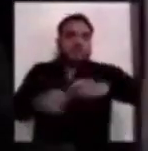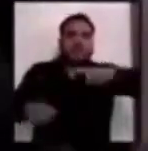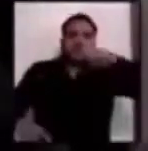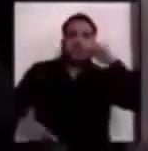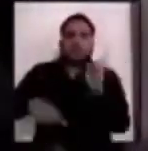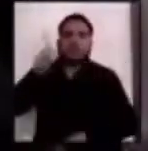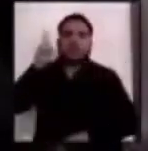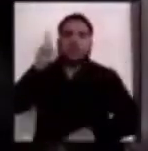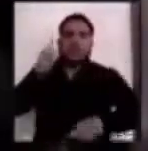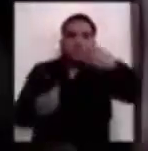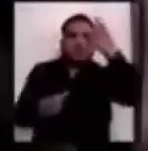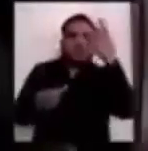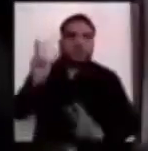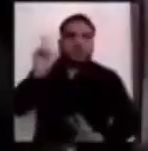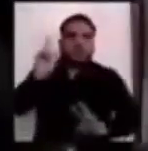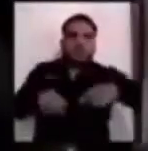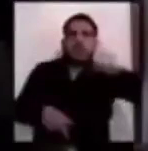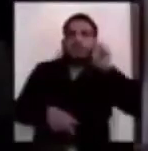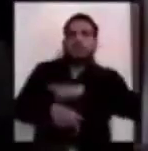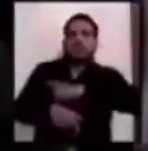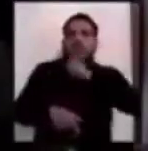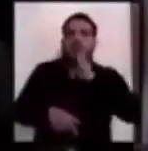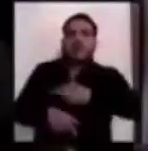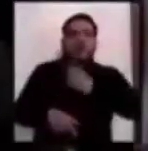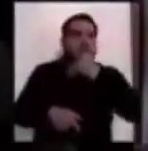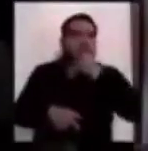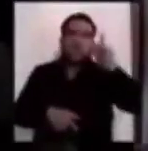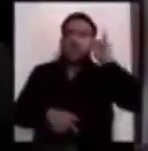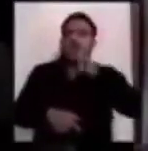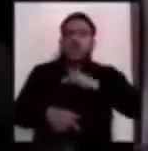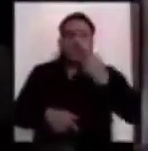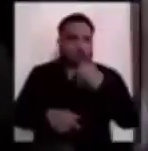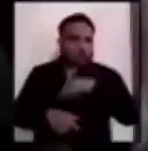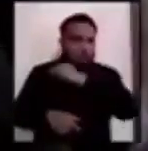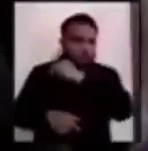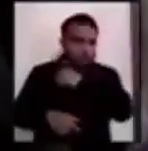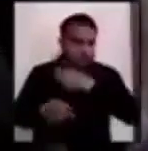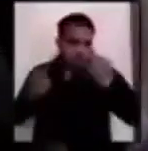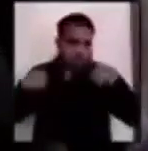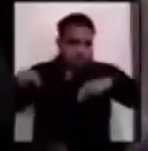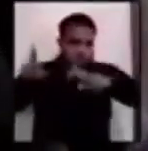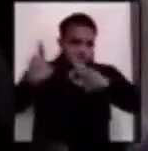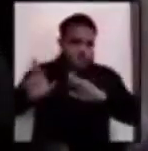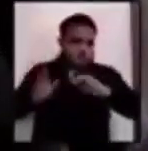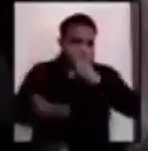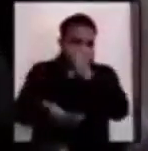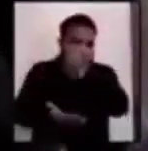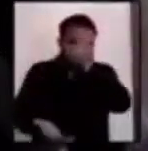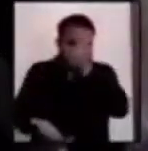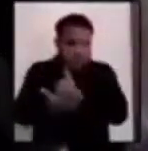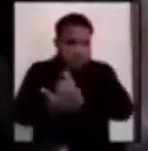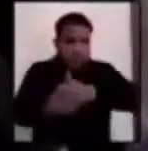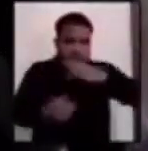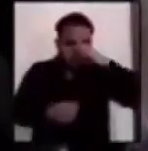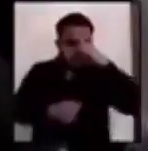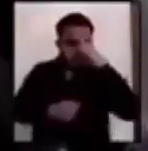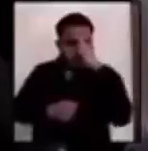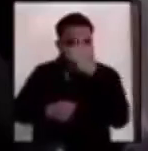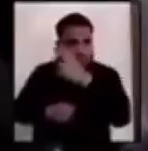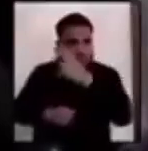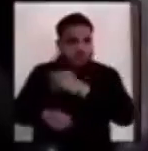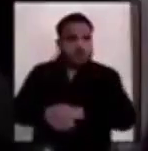contra las mujeres y niñas a nombre de la asociación de ciudades capitales de México convocamos